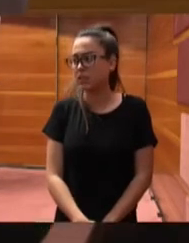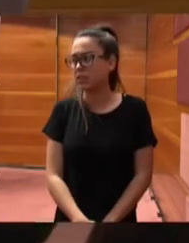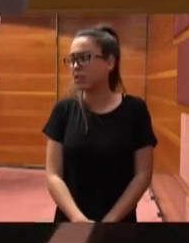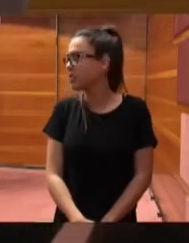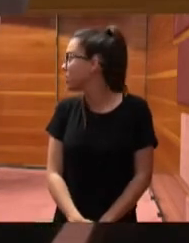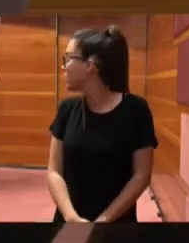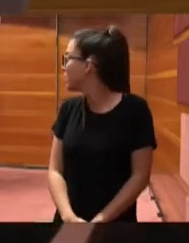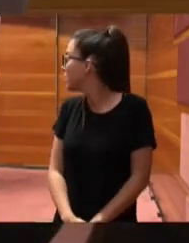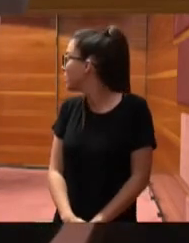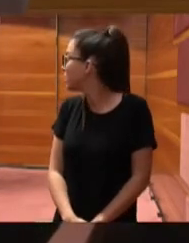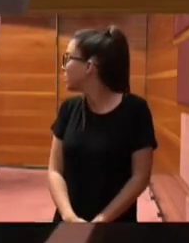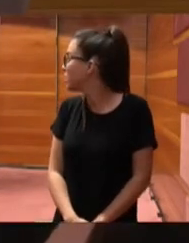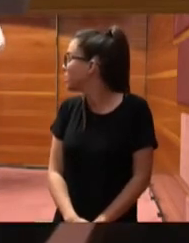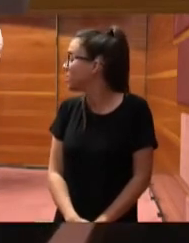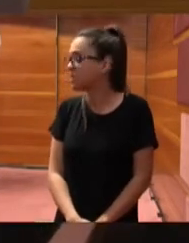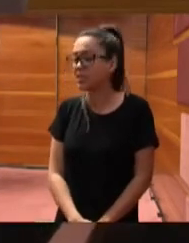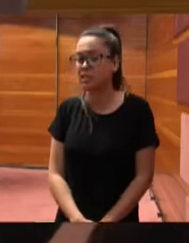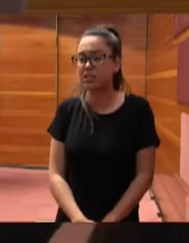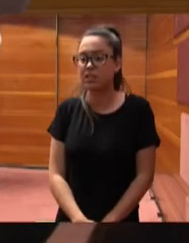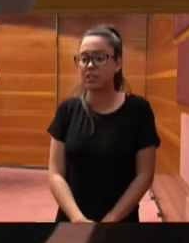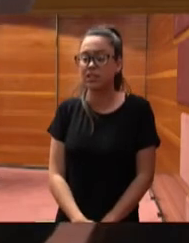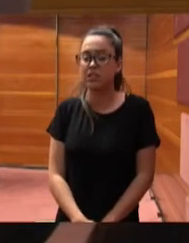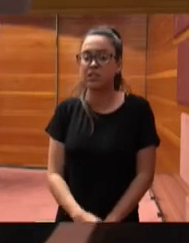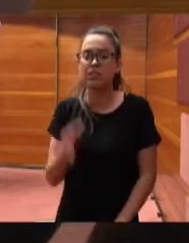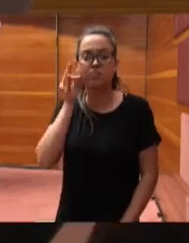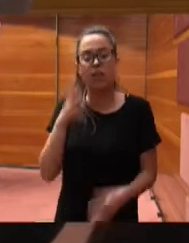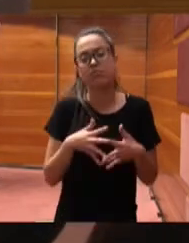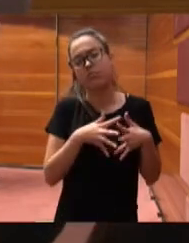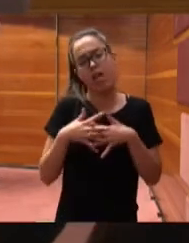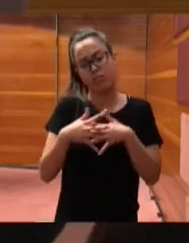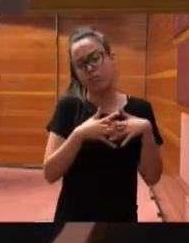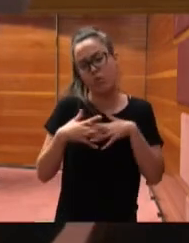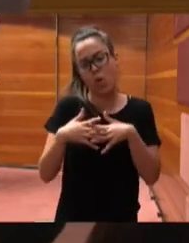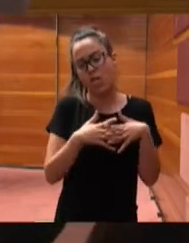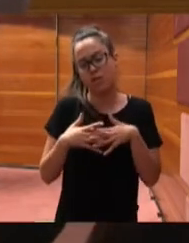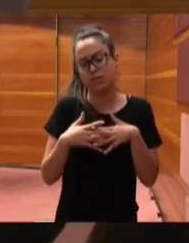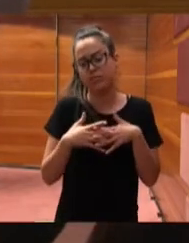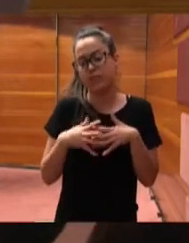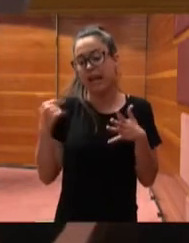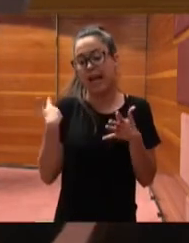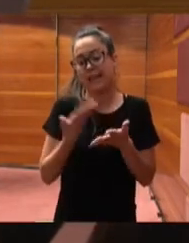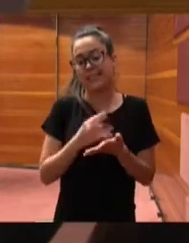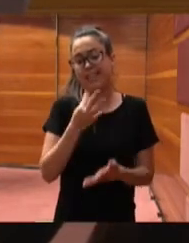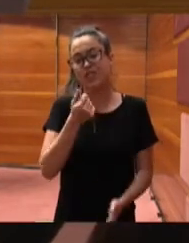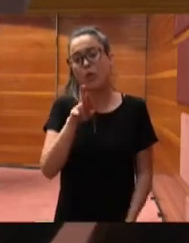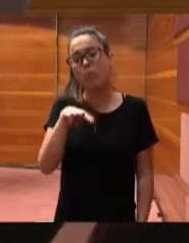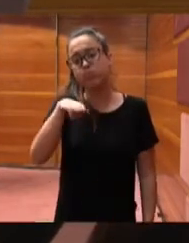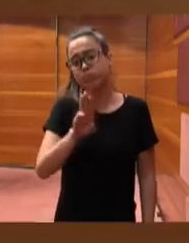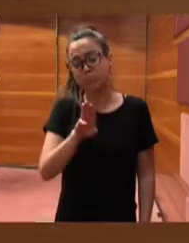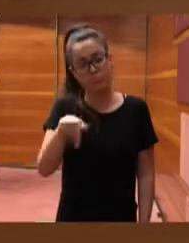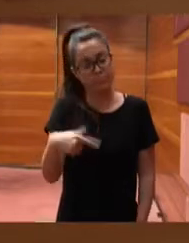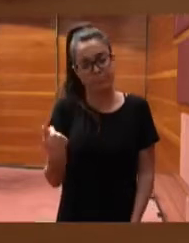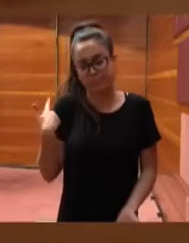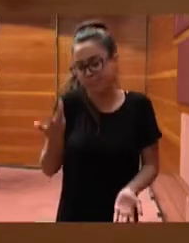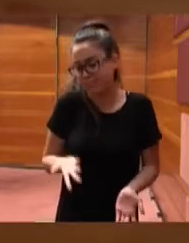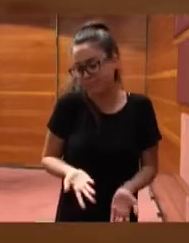A mí me gusta, sí. A mí me gusta mucho Reino Unido. Bueno, por supuesto, Estados Unidos, hasta la llegada de Trump, bueno, pues ha sido el referente,